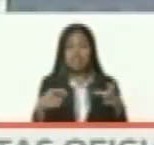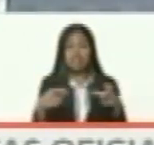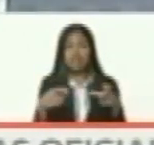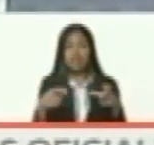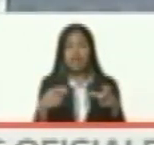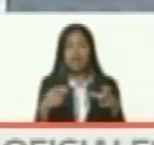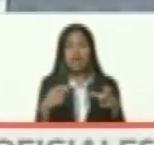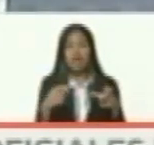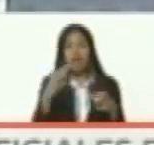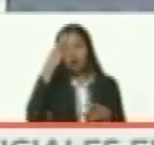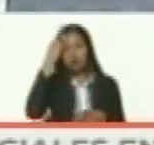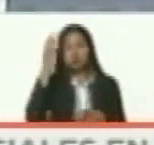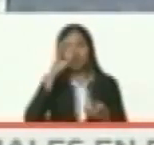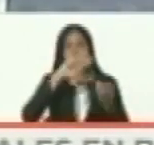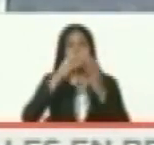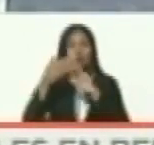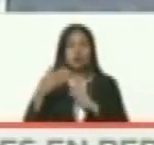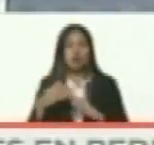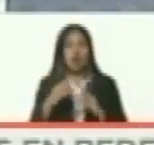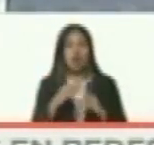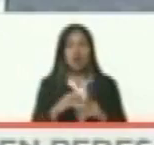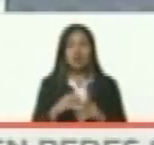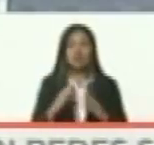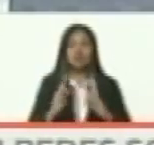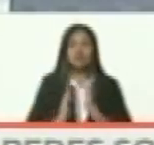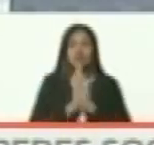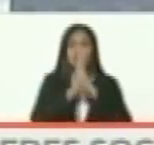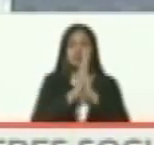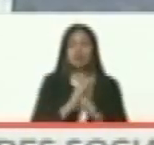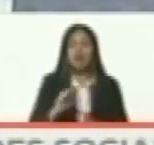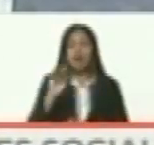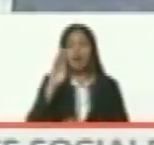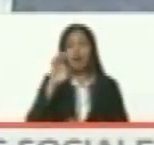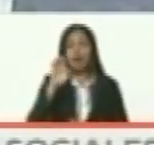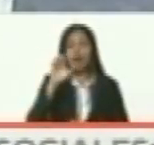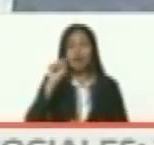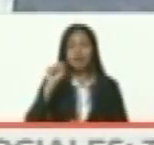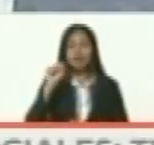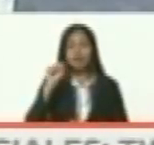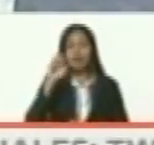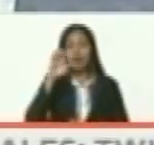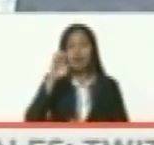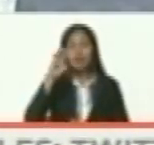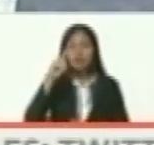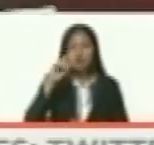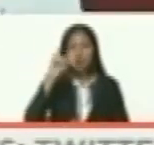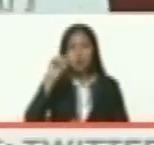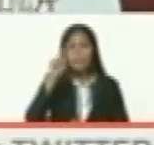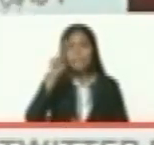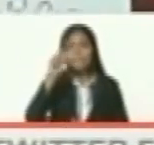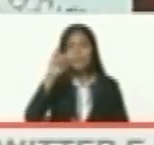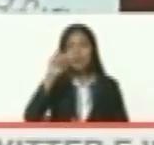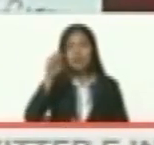al Consejo Comunal Santa Eduviges. Consejo Comunal Santa Eduviges.